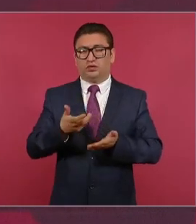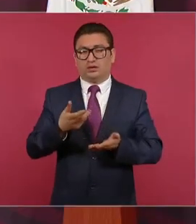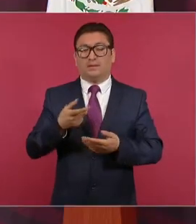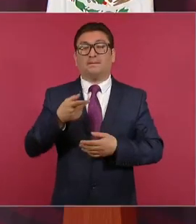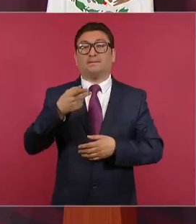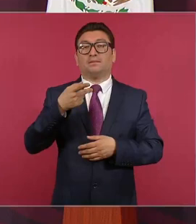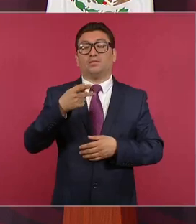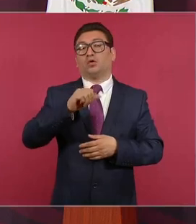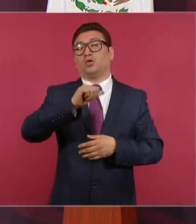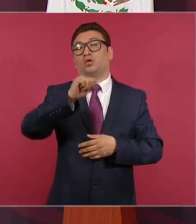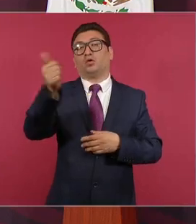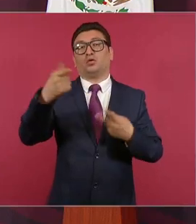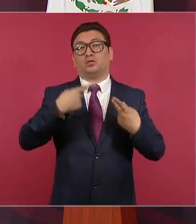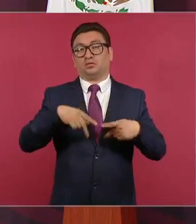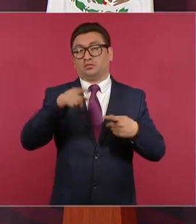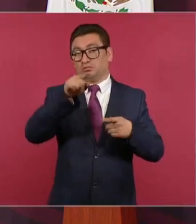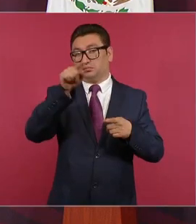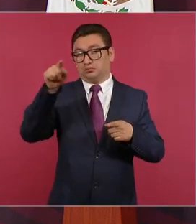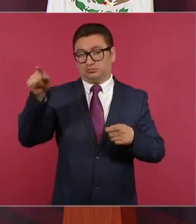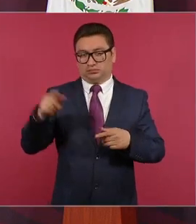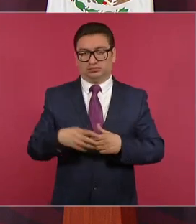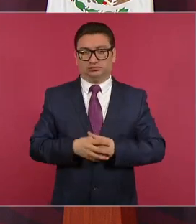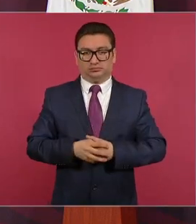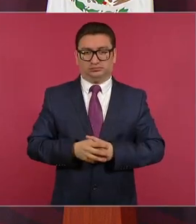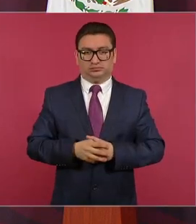con otros